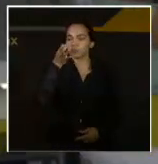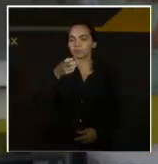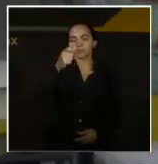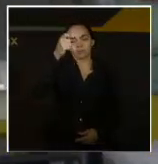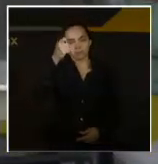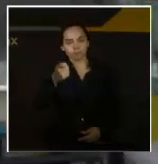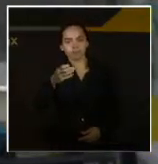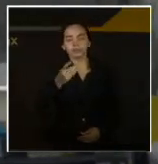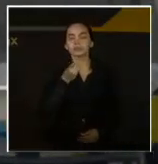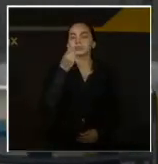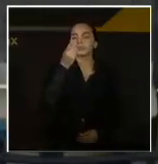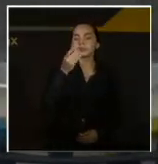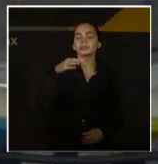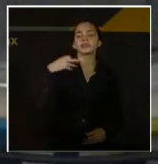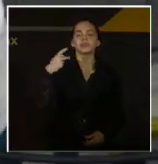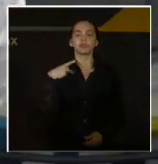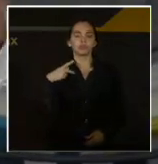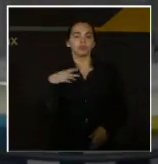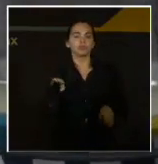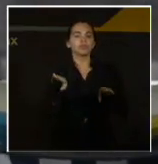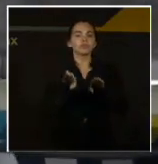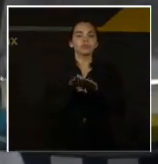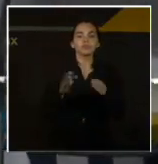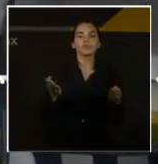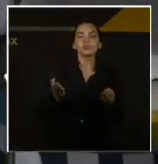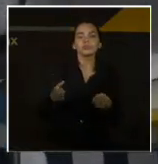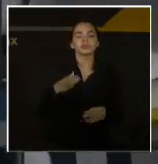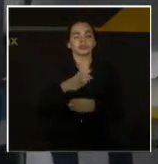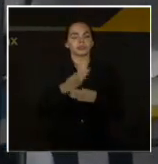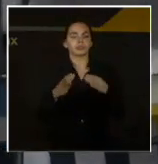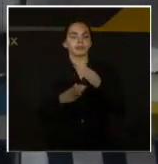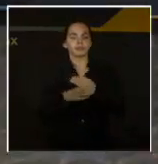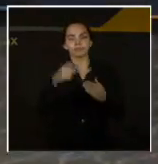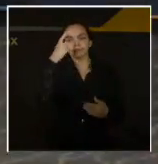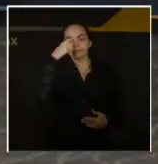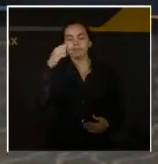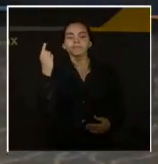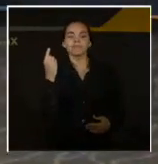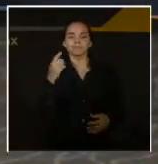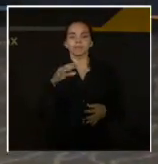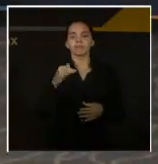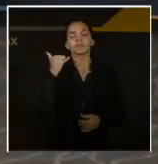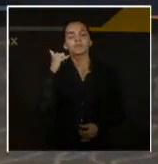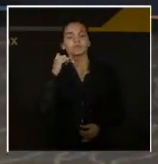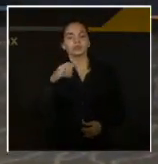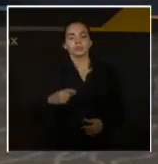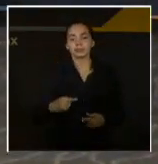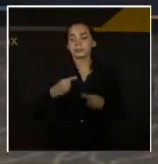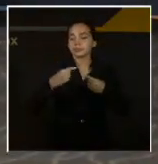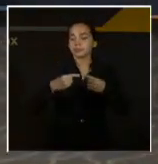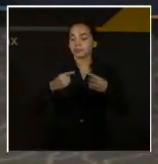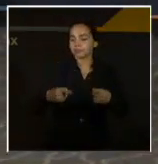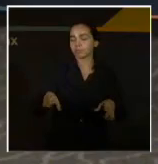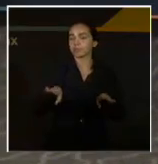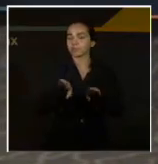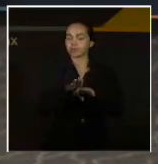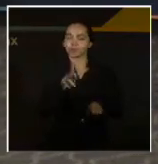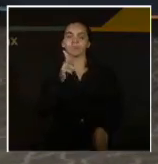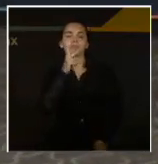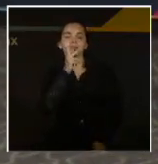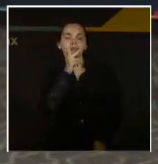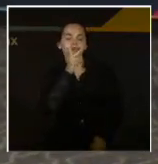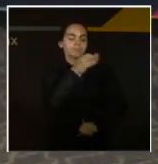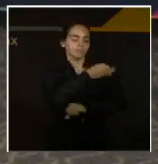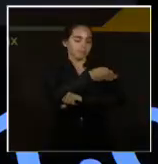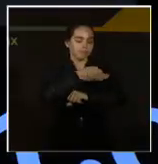decirle a los ciudadanos cómo vamos a hacer las cosas para que Yucatán crezca. Como padre de familia, comparto